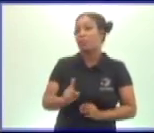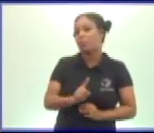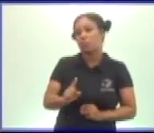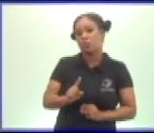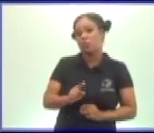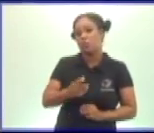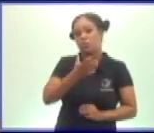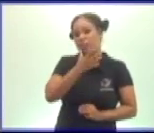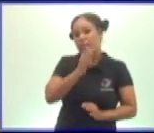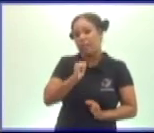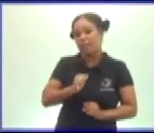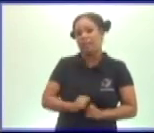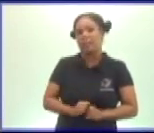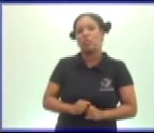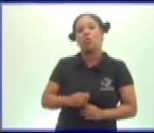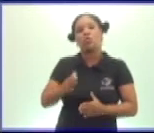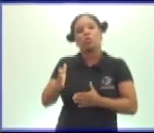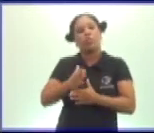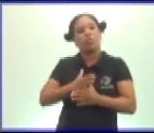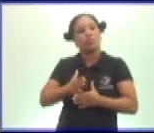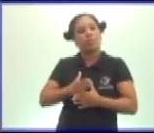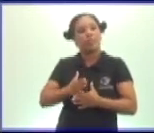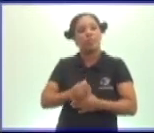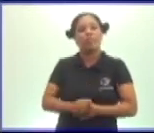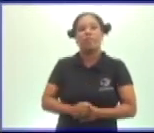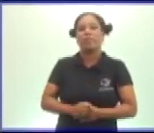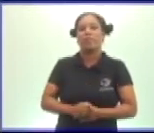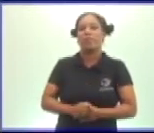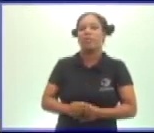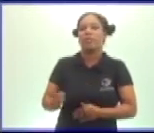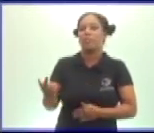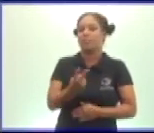semejantes, es decir, son diferentes esas.